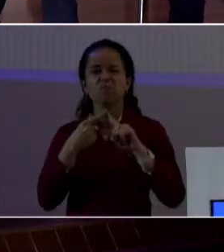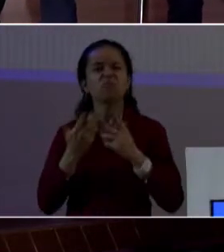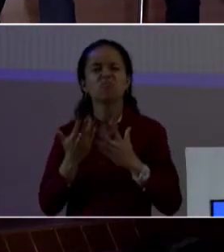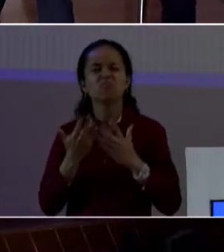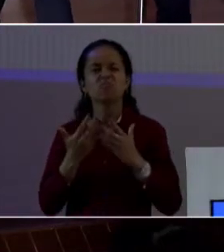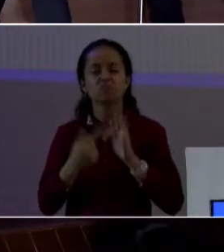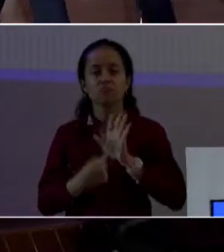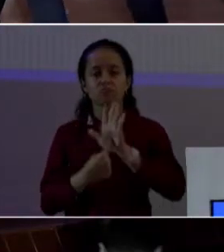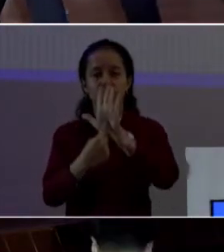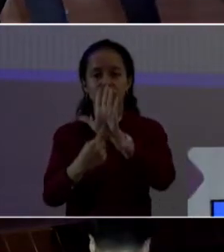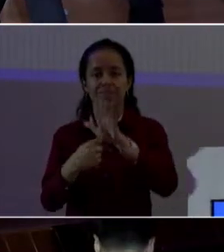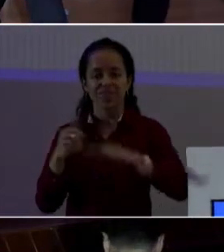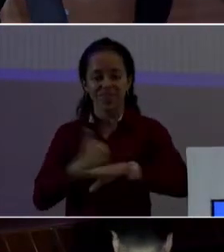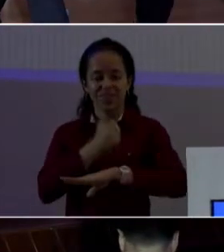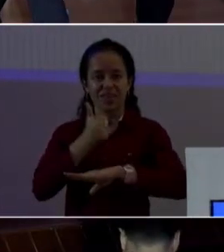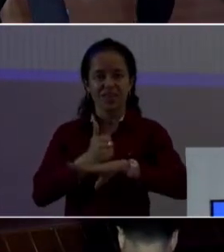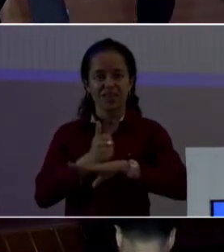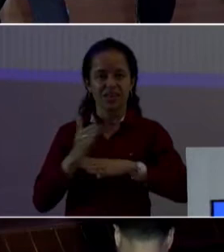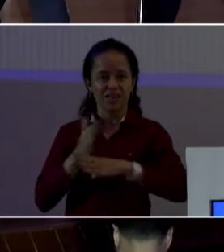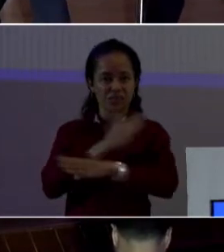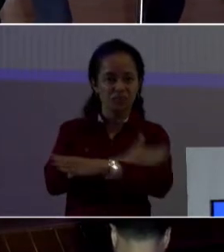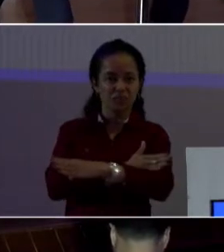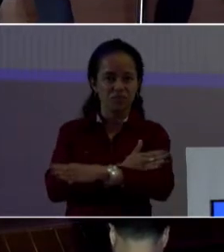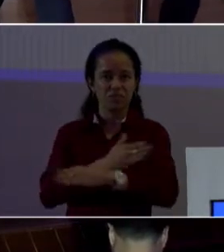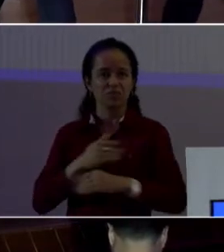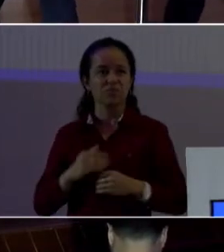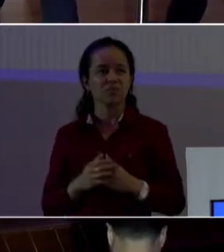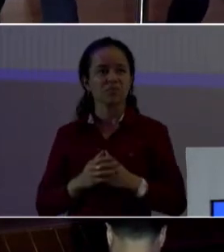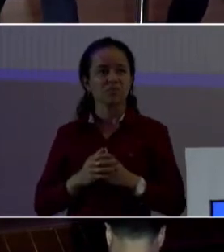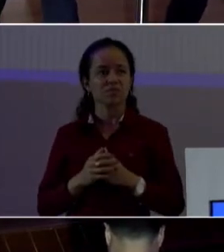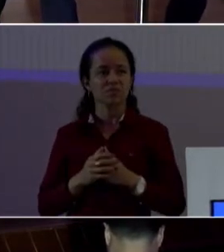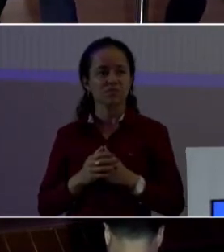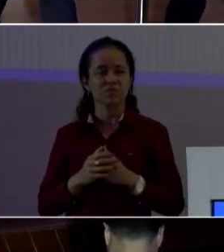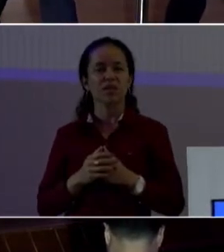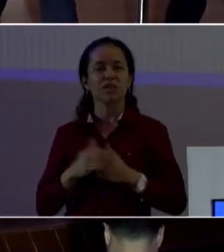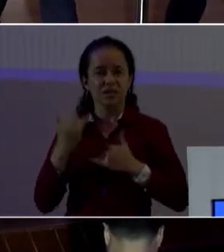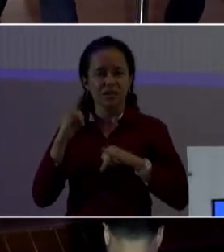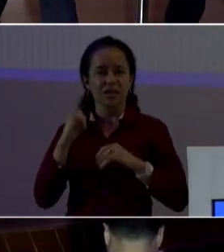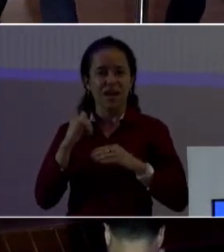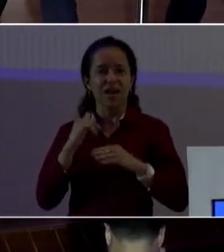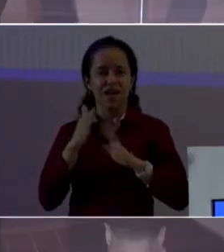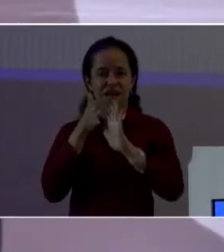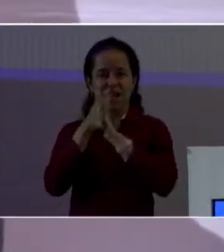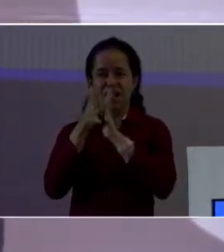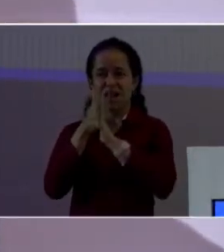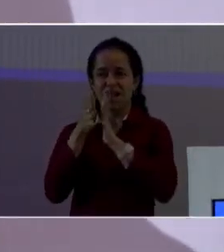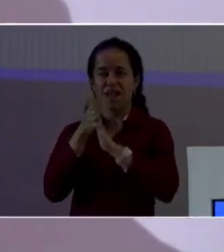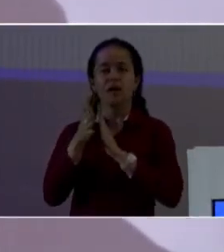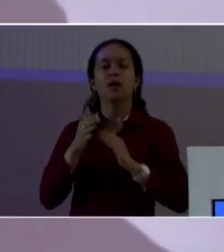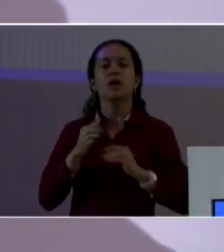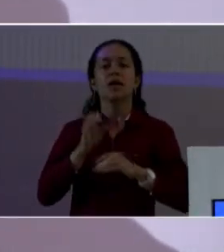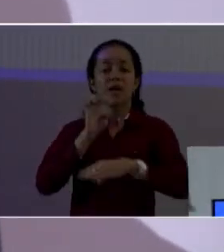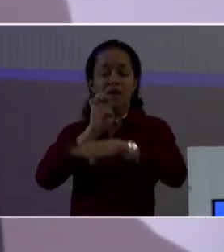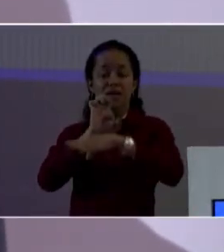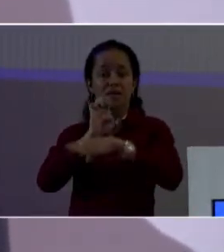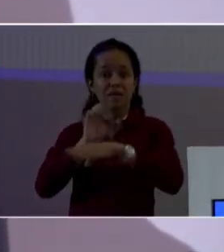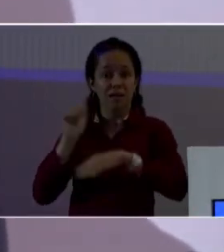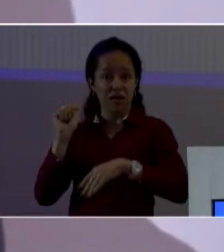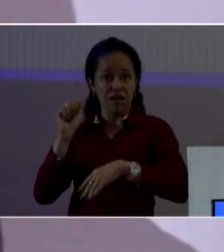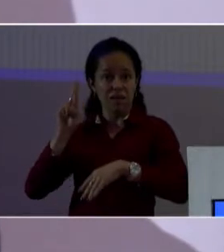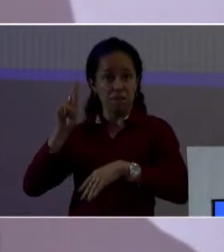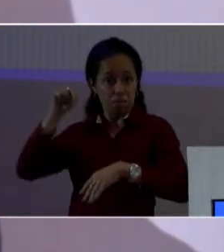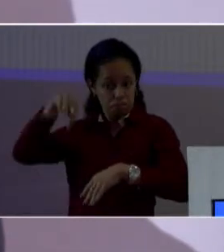señalar lo que el director general y el director programático ya señalaron, y es la entidad, la Agencia Colombiana para